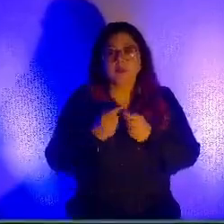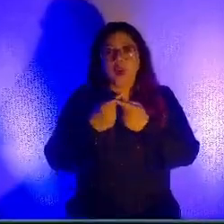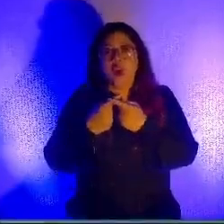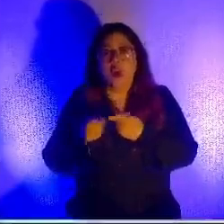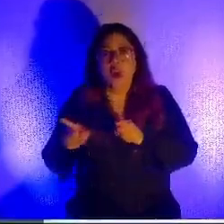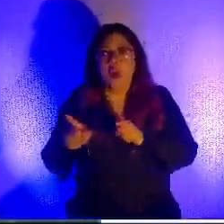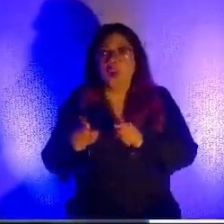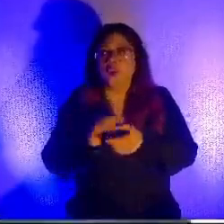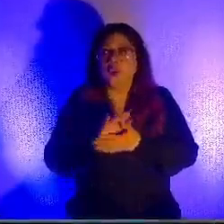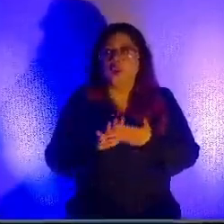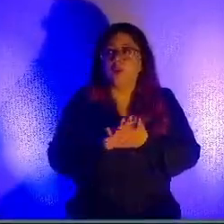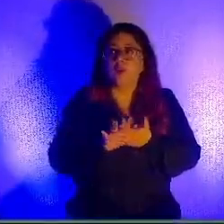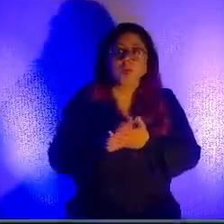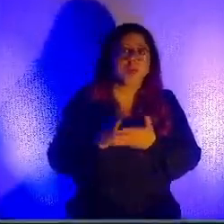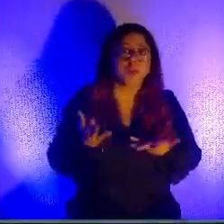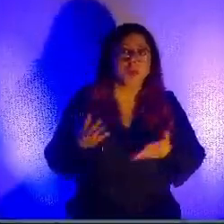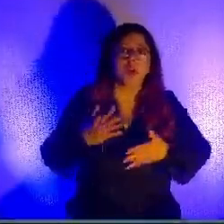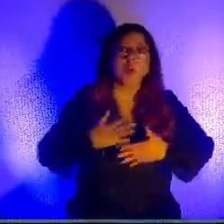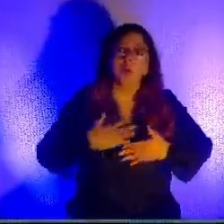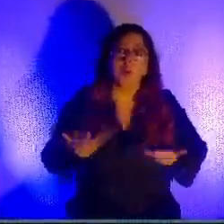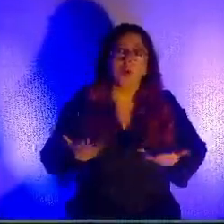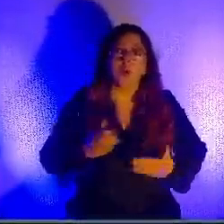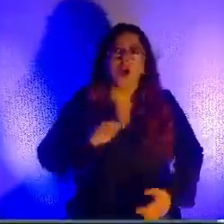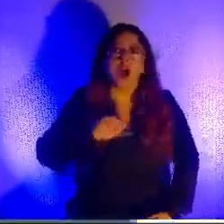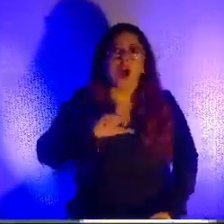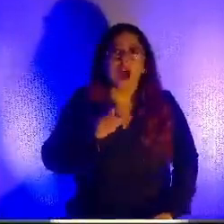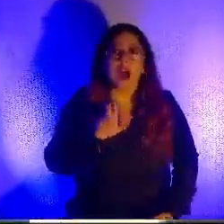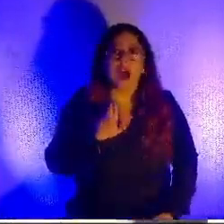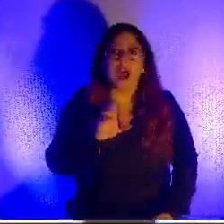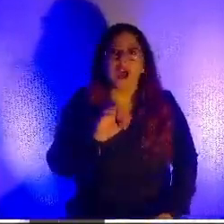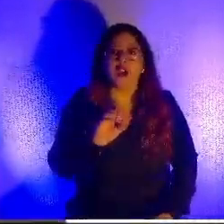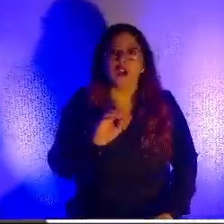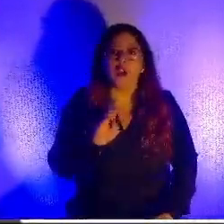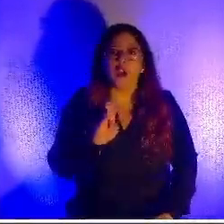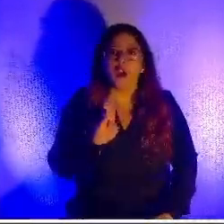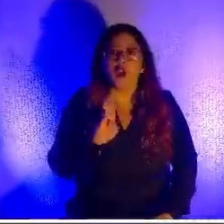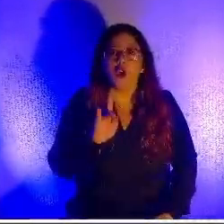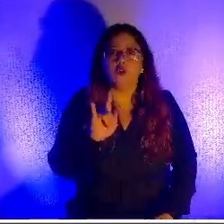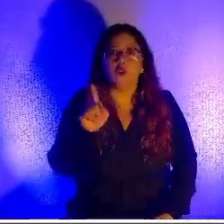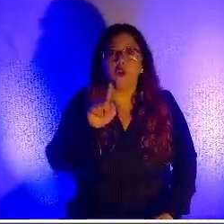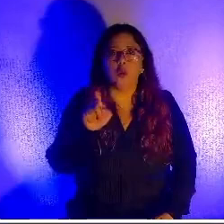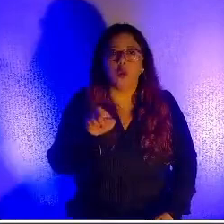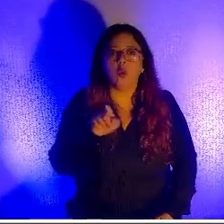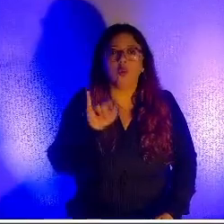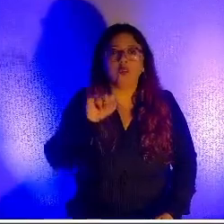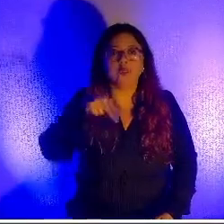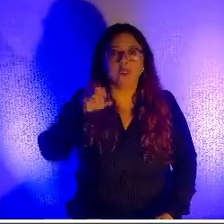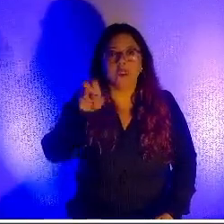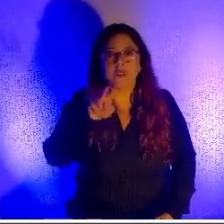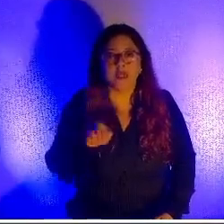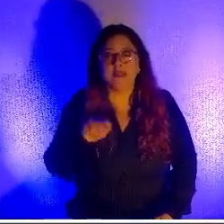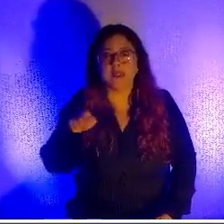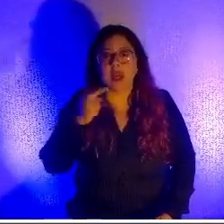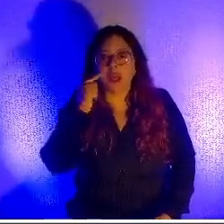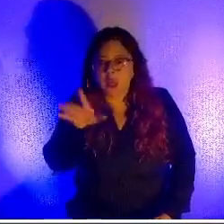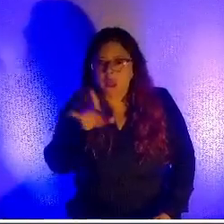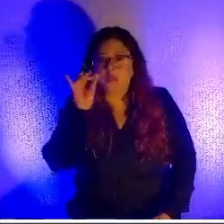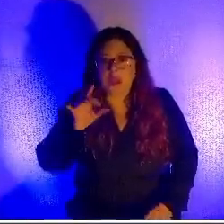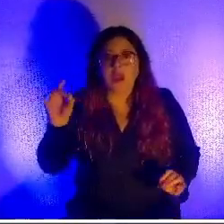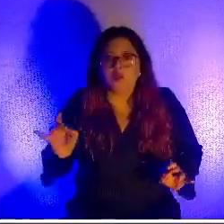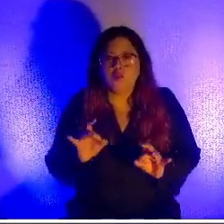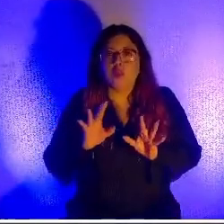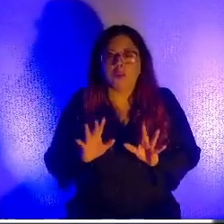startup by Myself en agrobusiness que con Inteligencia artificial generativa identifica la